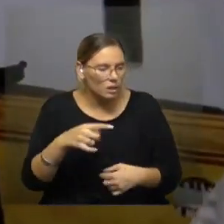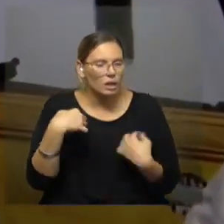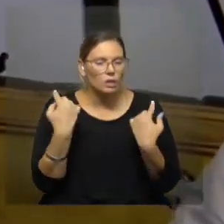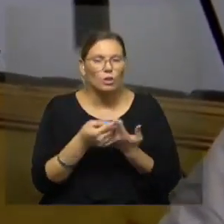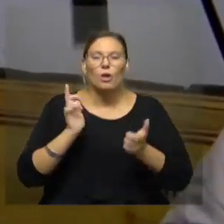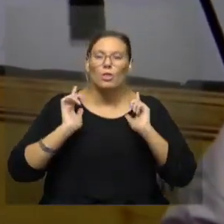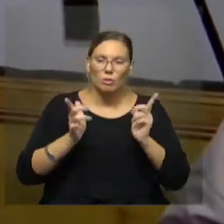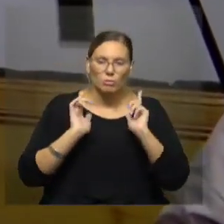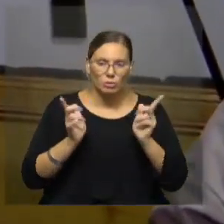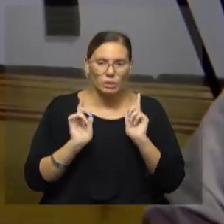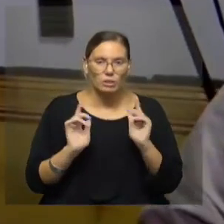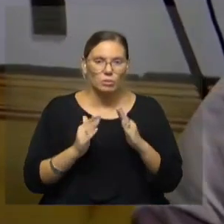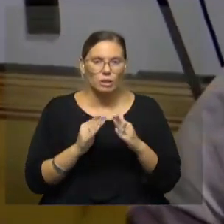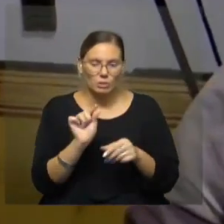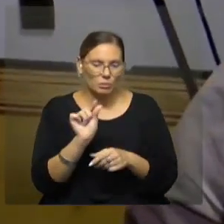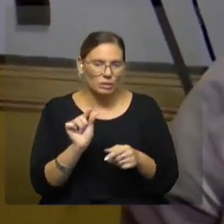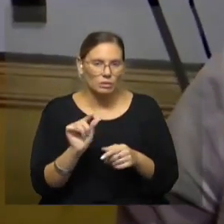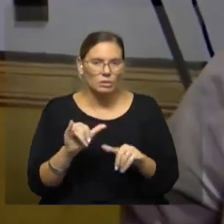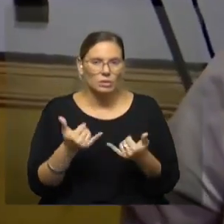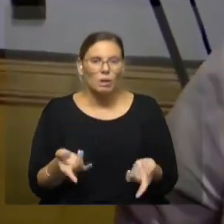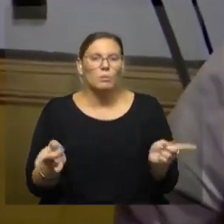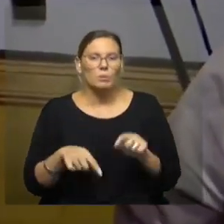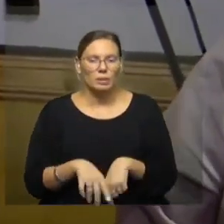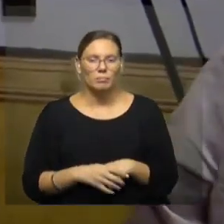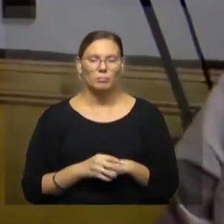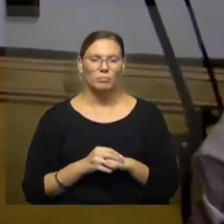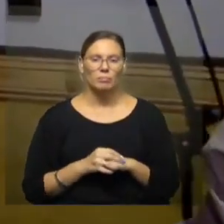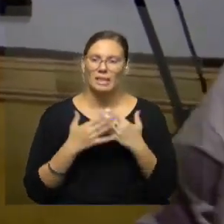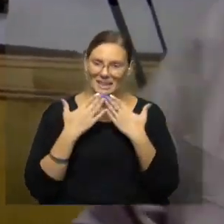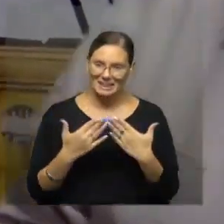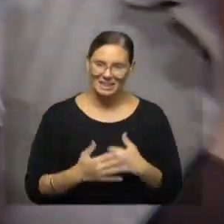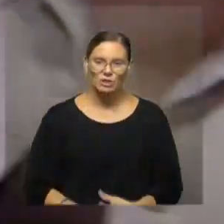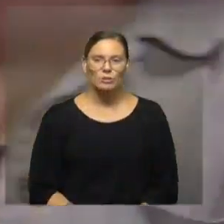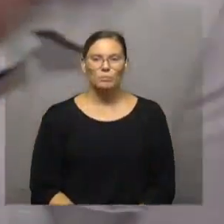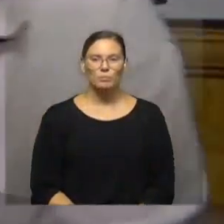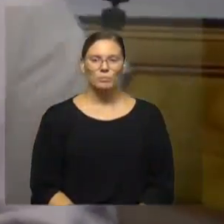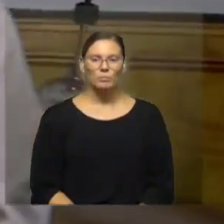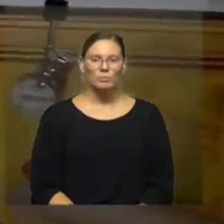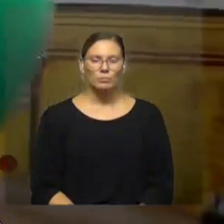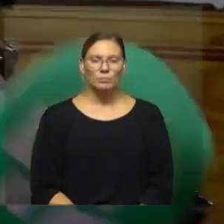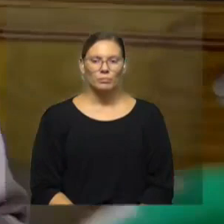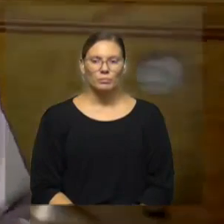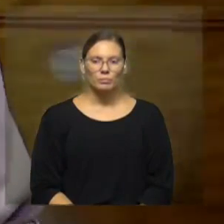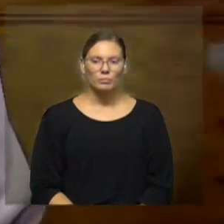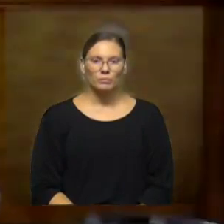disfruten desde su casa. Y ahora en un ratito ya andaré por ahí por el piso. Muchas gracias.